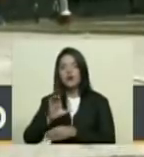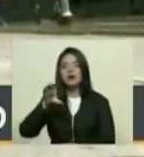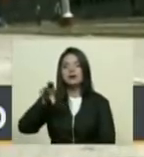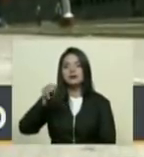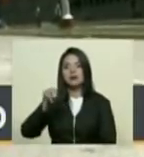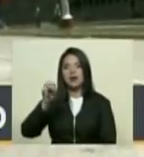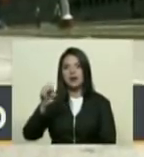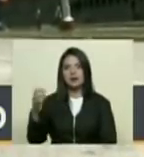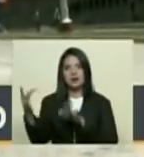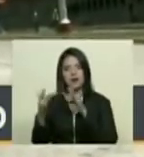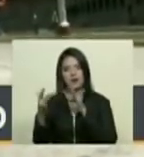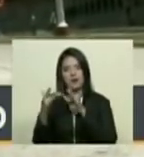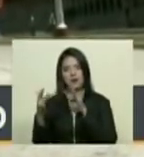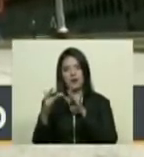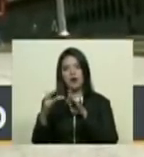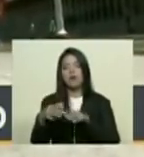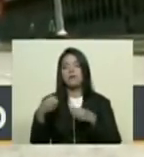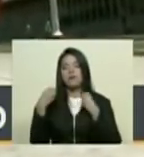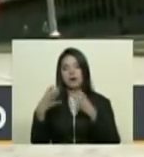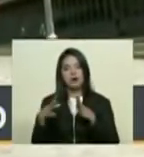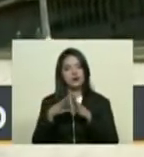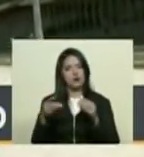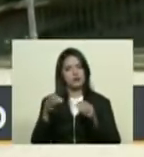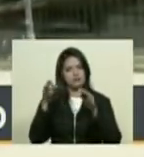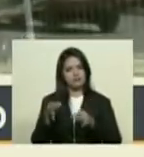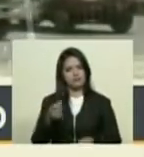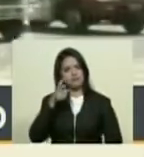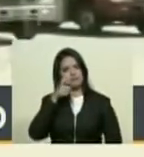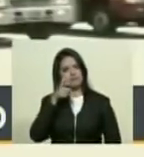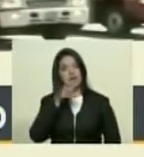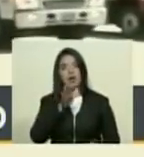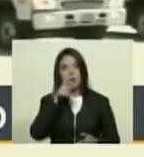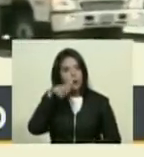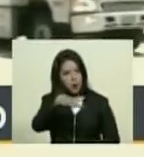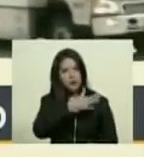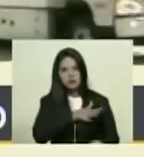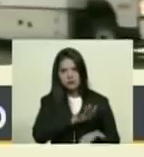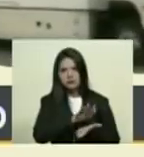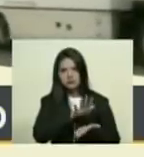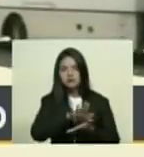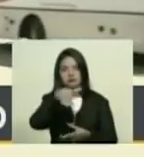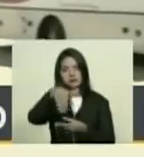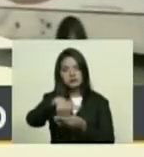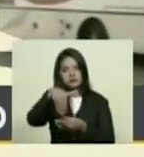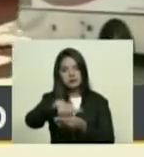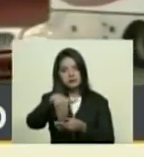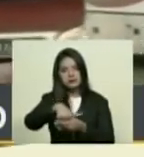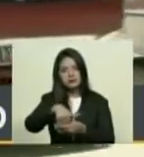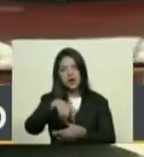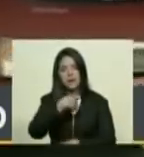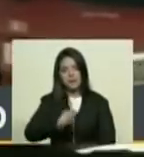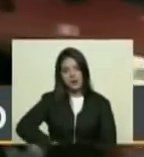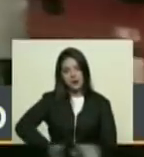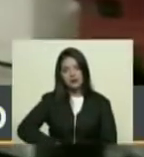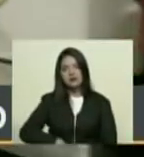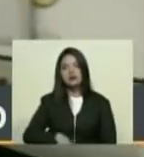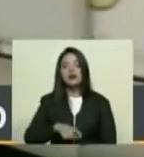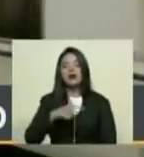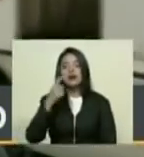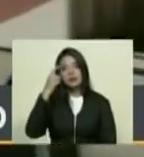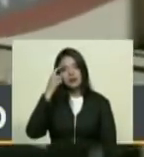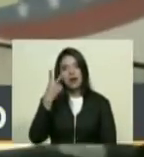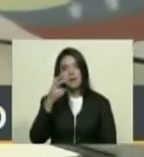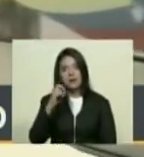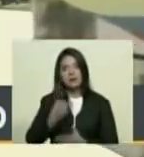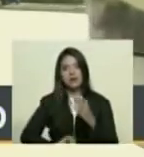Nacional Electoral para otorgar toda la seguridad al pueblo venezolano en los próximos comicios presidenciales a realizarse el